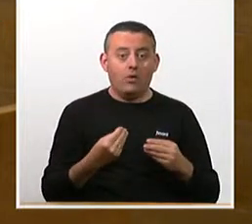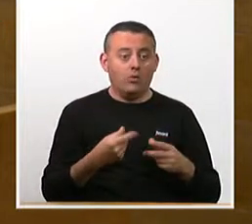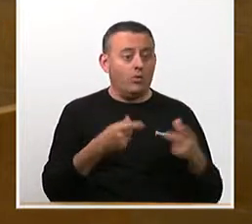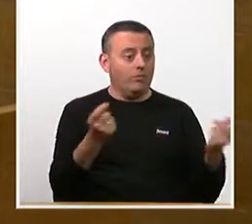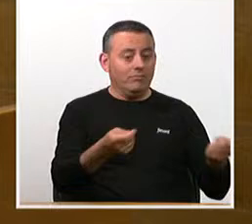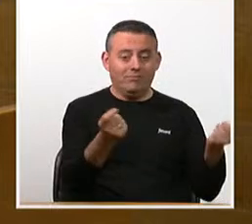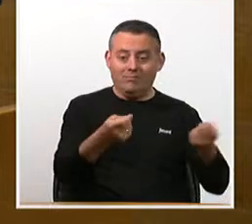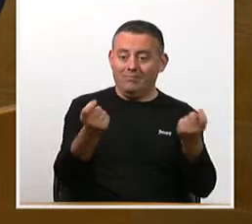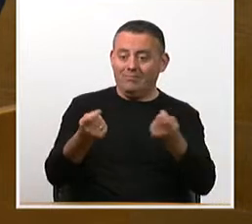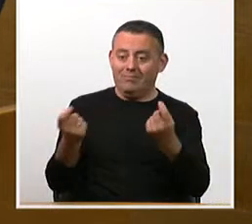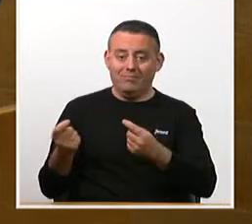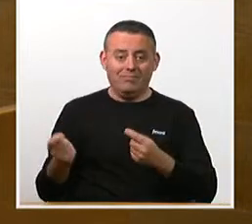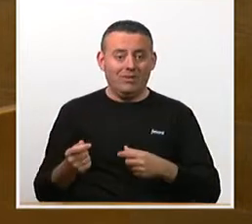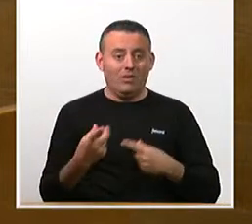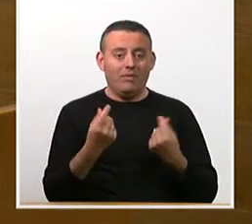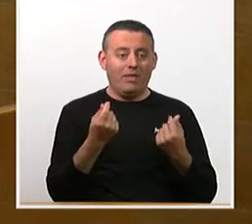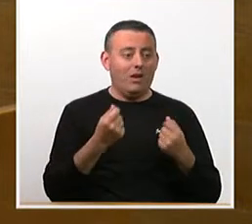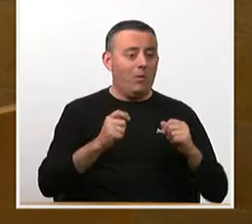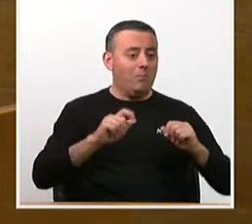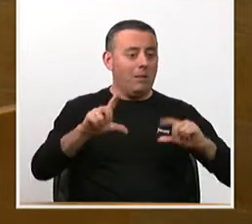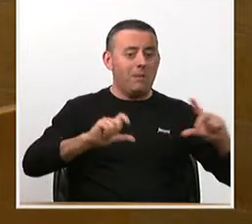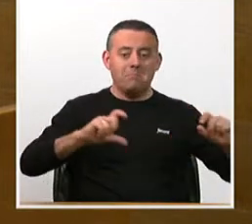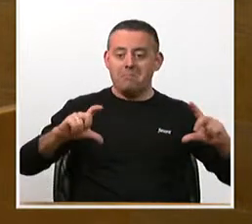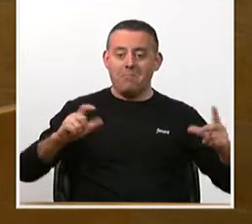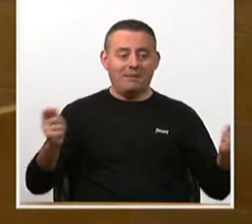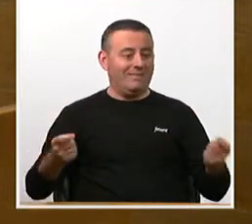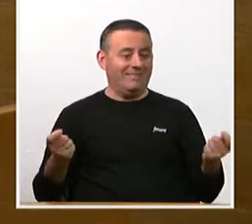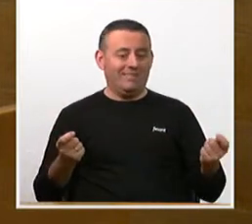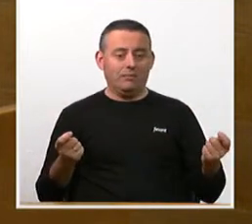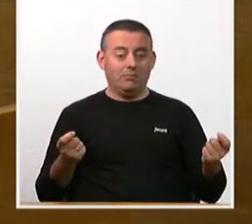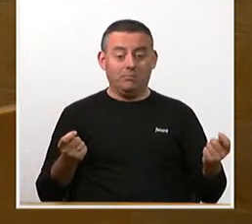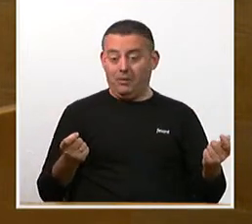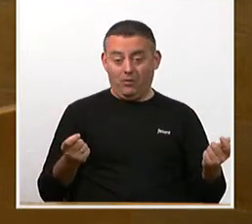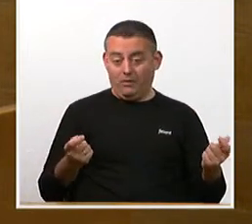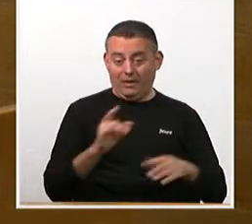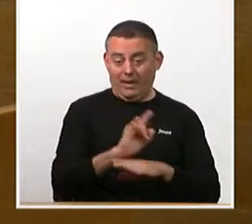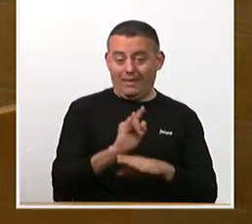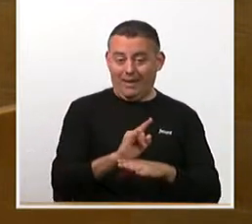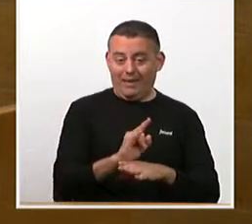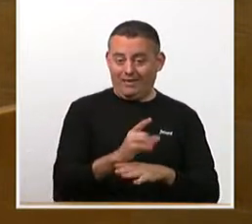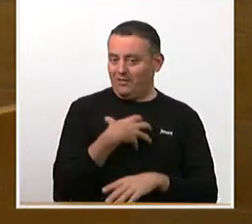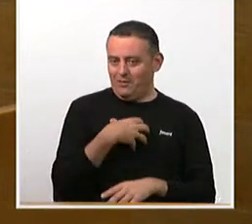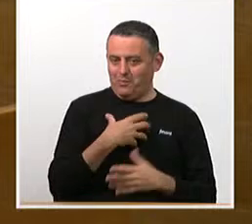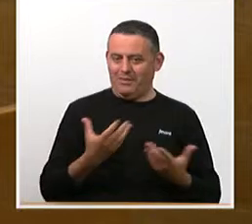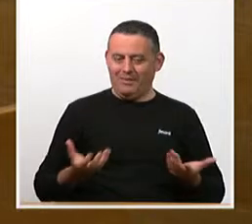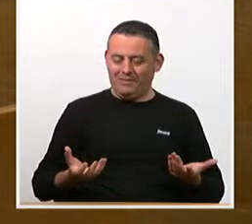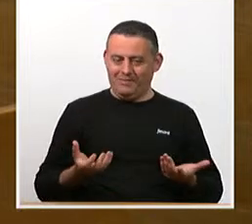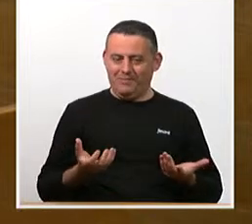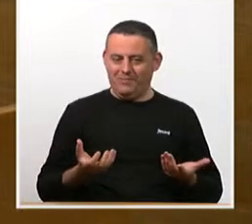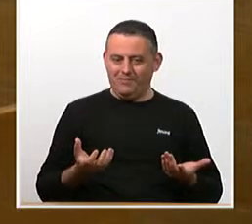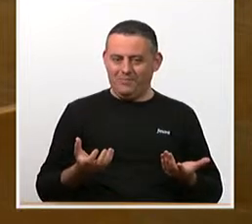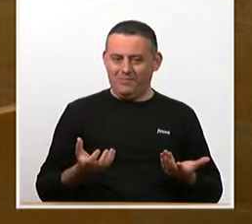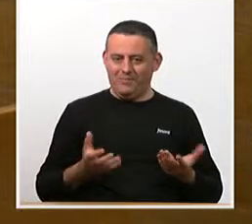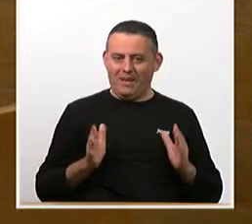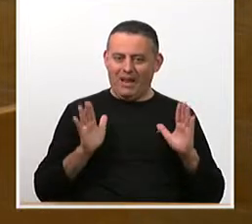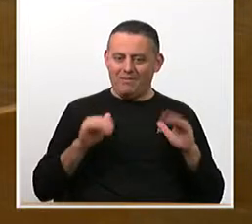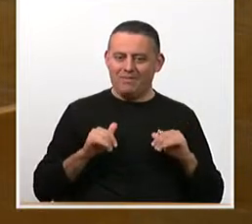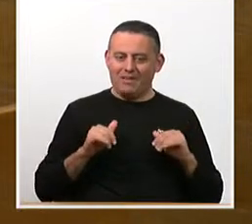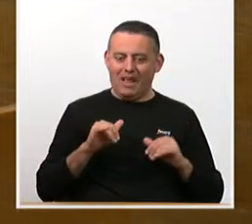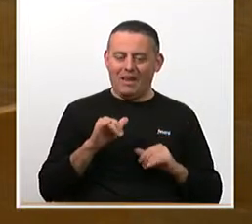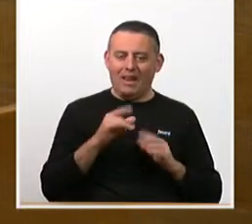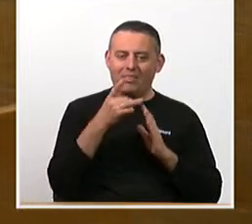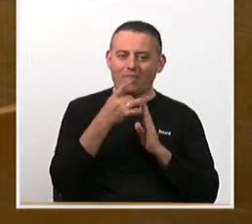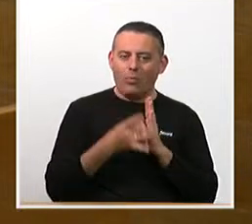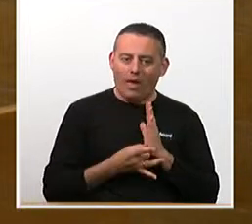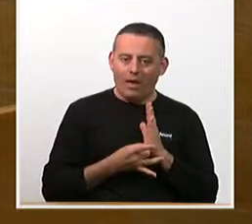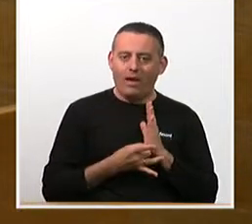repartir más dinero eh pero eso es que cuando no es cierto cuando eso no es cierto eso eso llega un momento que esa deuda que eso es un la